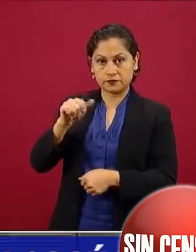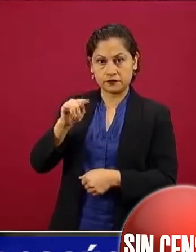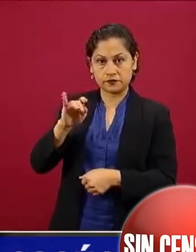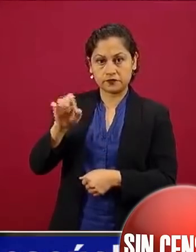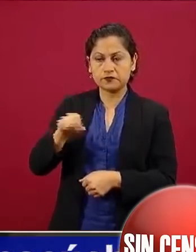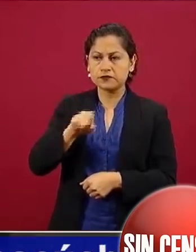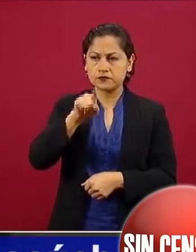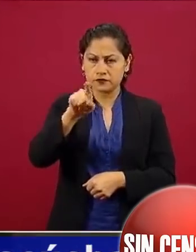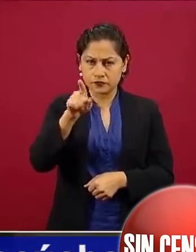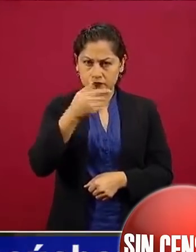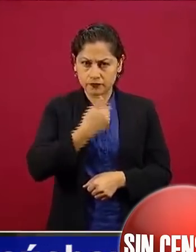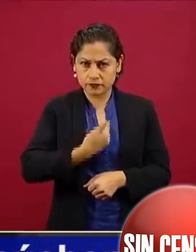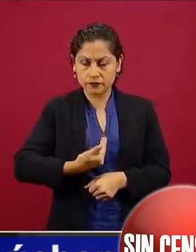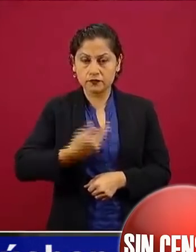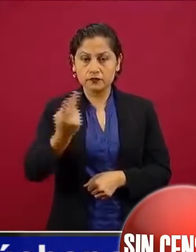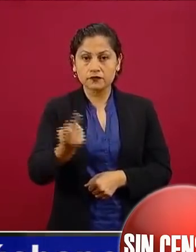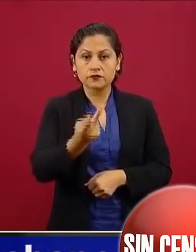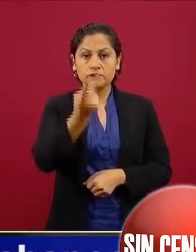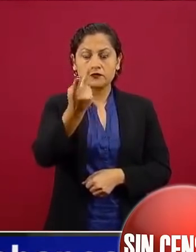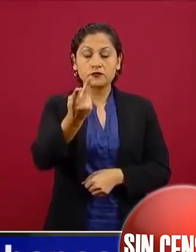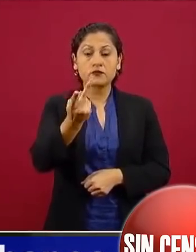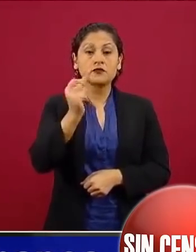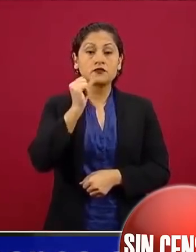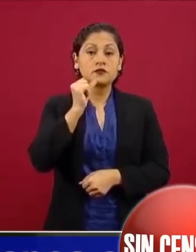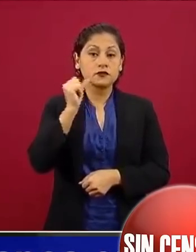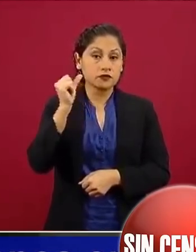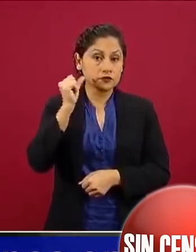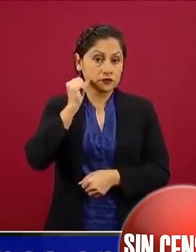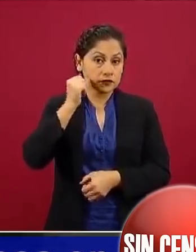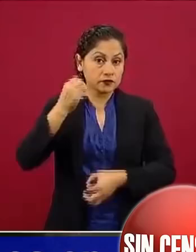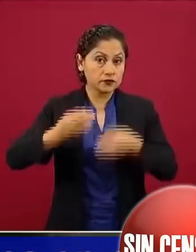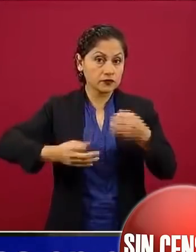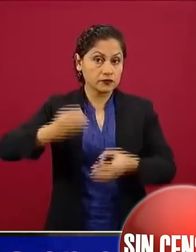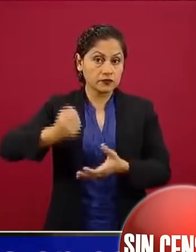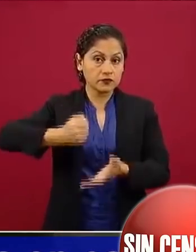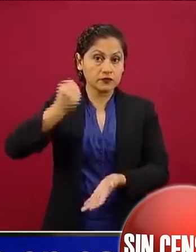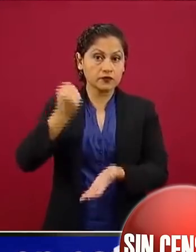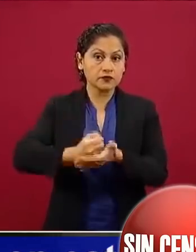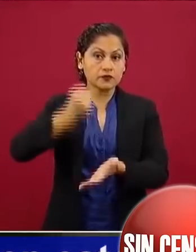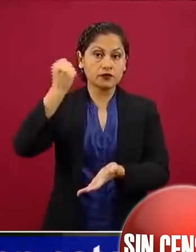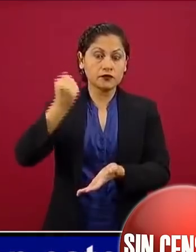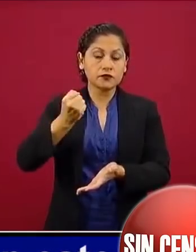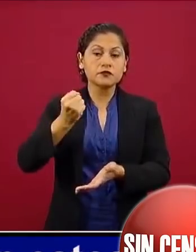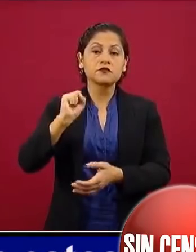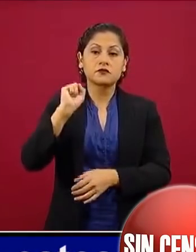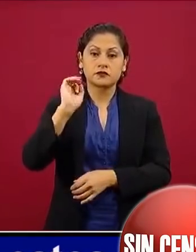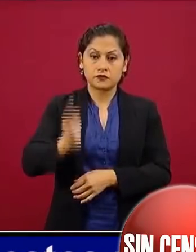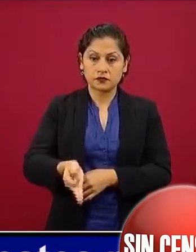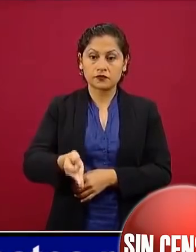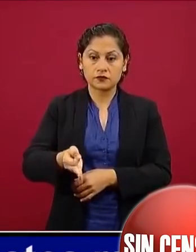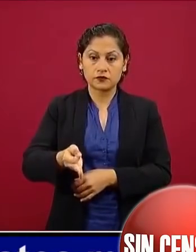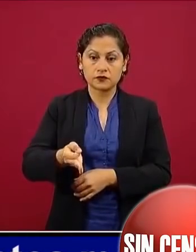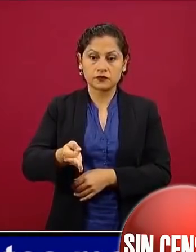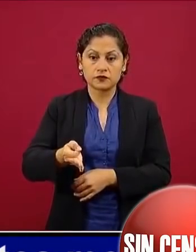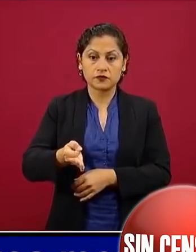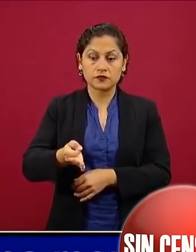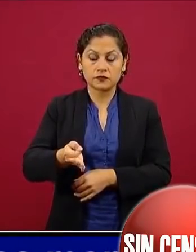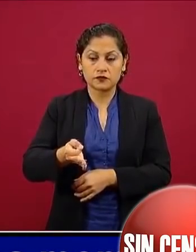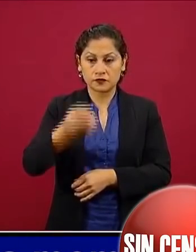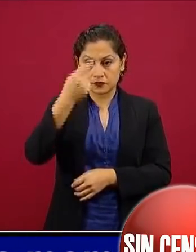usted es, ayer la Corte admitió la controversia constitucional contra las